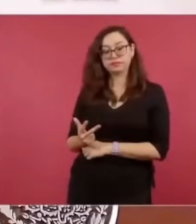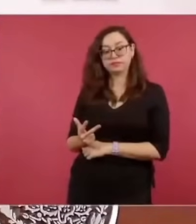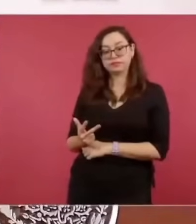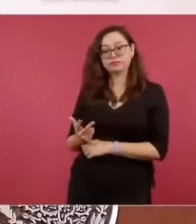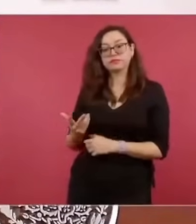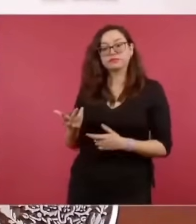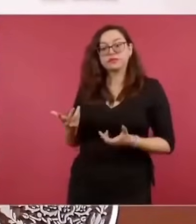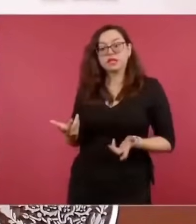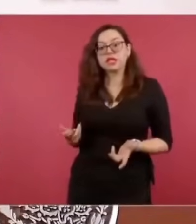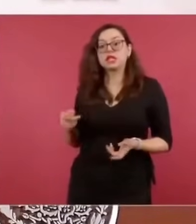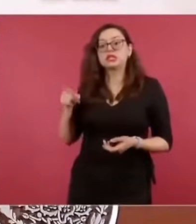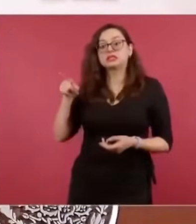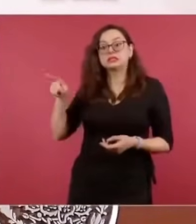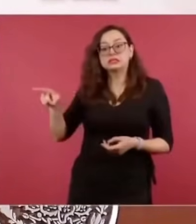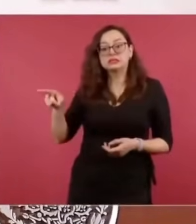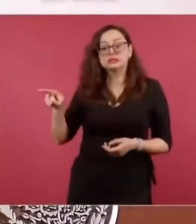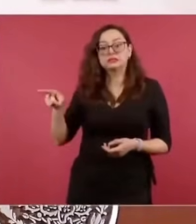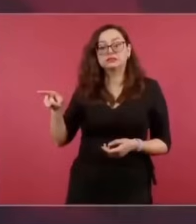usan como pretexto